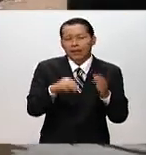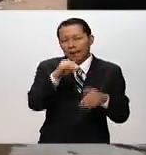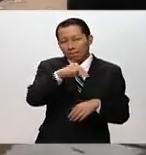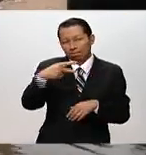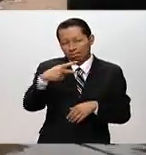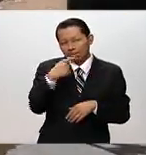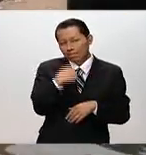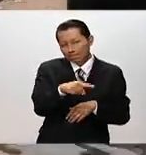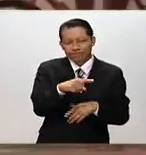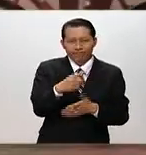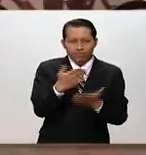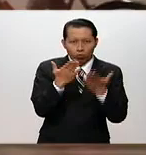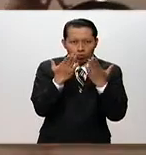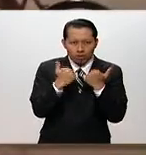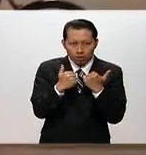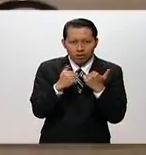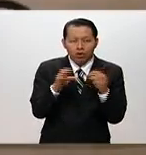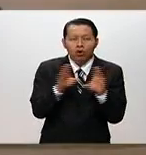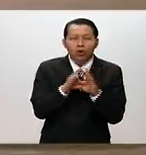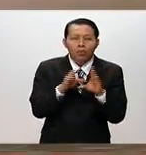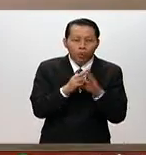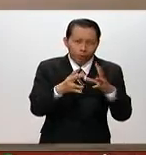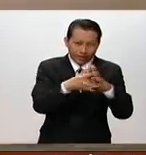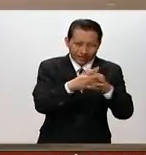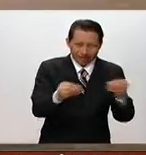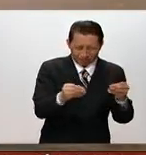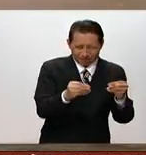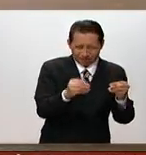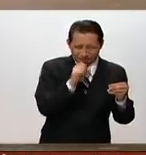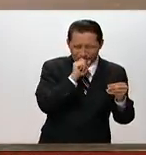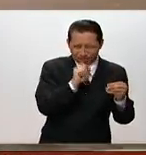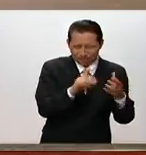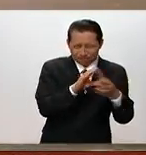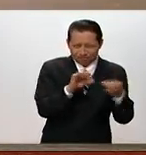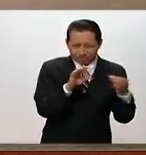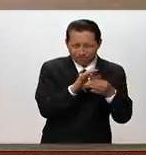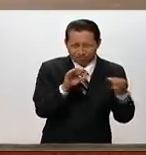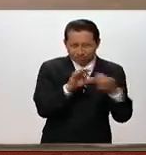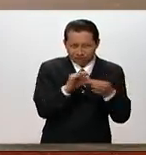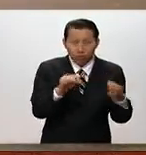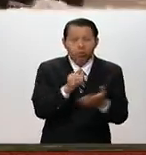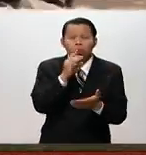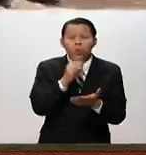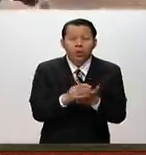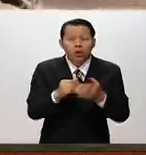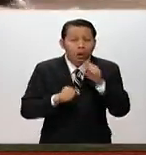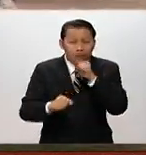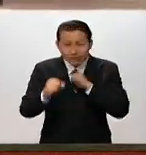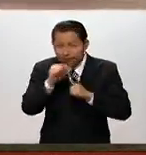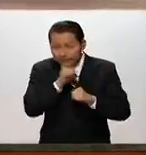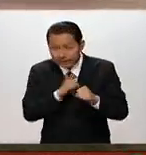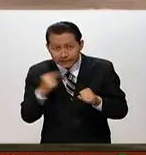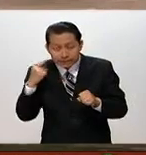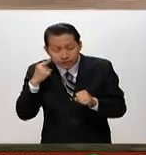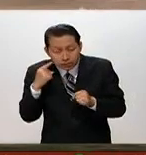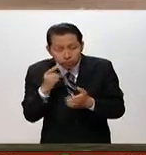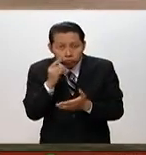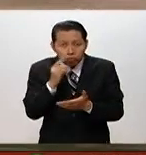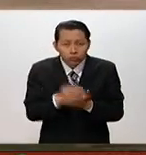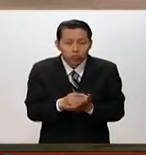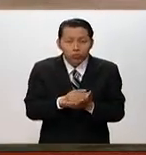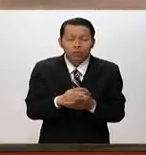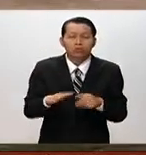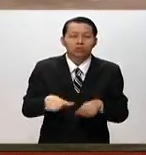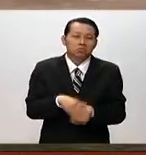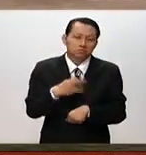Público por esas desapariciones que se han hecho mención. Todo ha quedado en rumores y por fortuna, contrario al